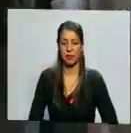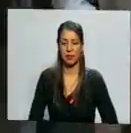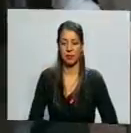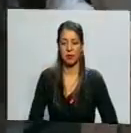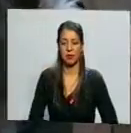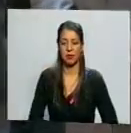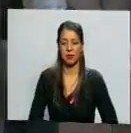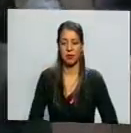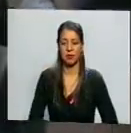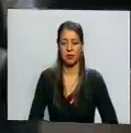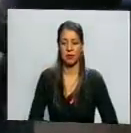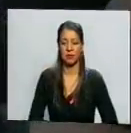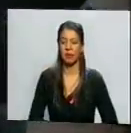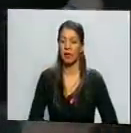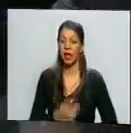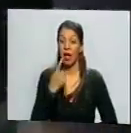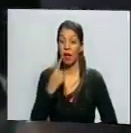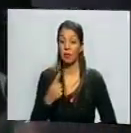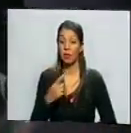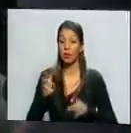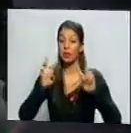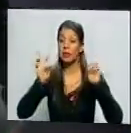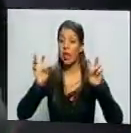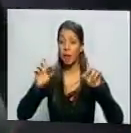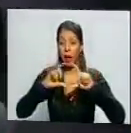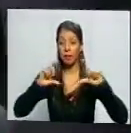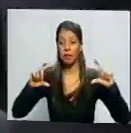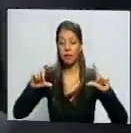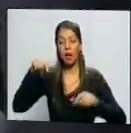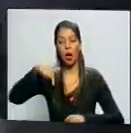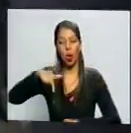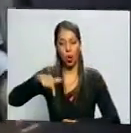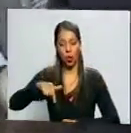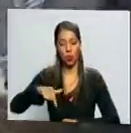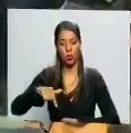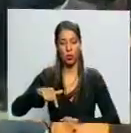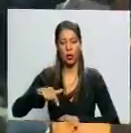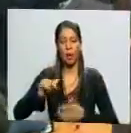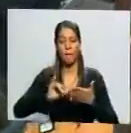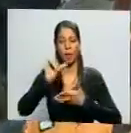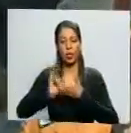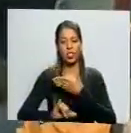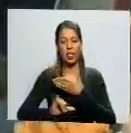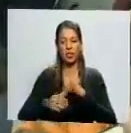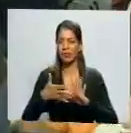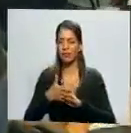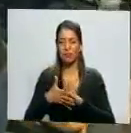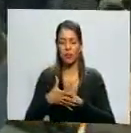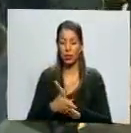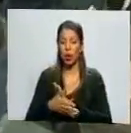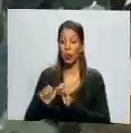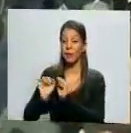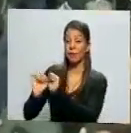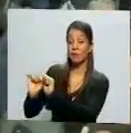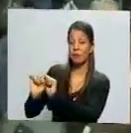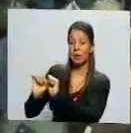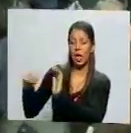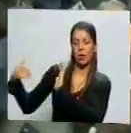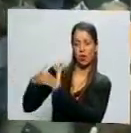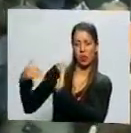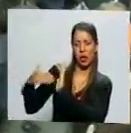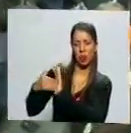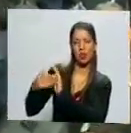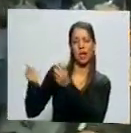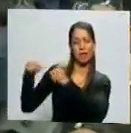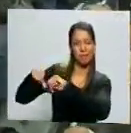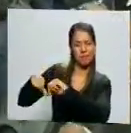Constituyente, Tania Díaz, quien daba a conocer el punto único y de la orden del día, el proyecto constitucional para el ataque de la guerra económica.